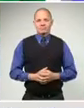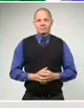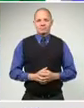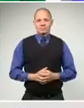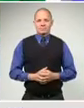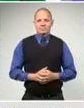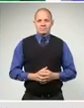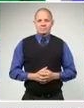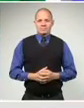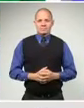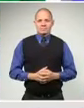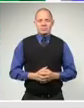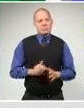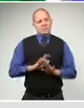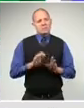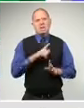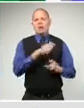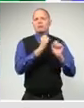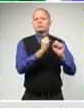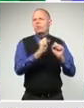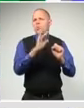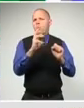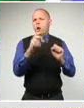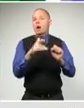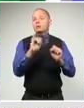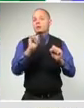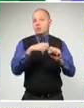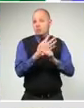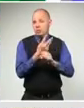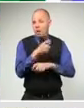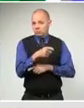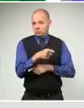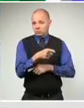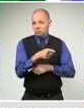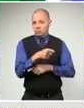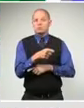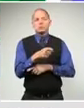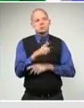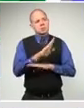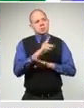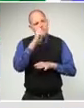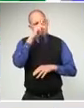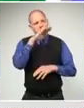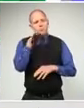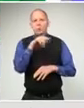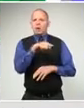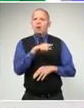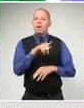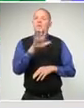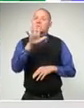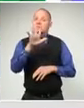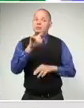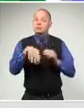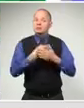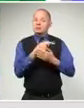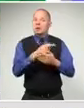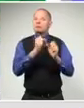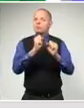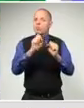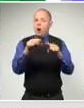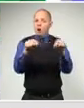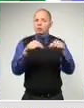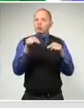Y después de una estadía de 6 días en el hospital, 5 de ellos en terapia intensiva, teniendo en